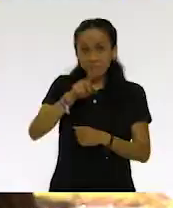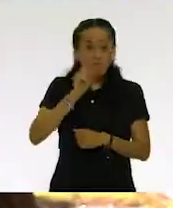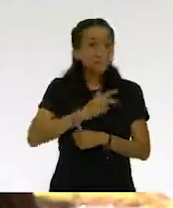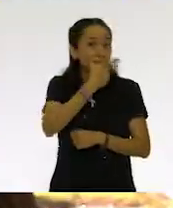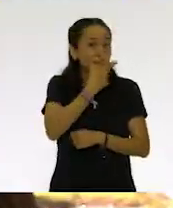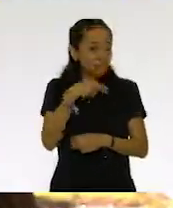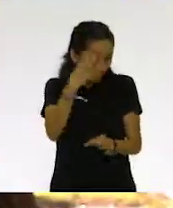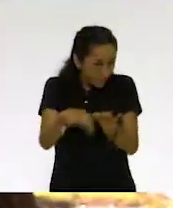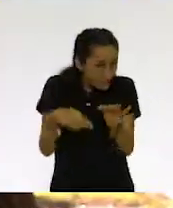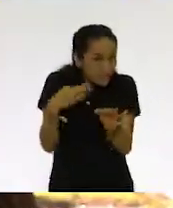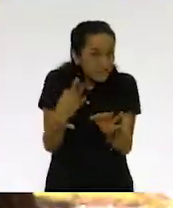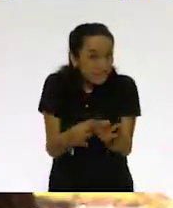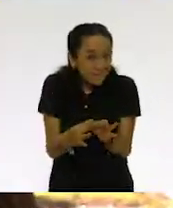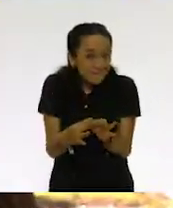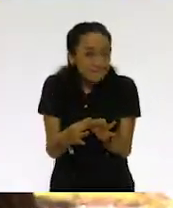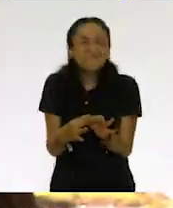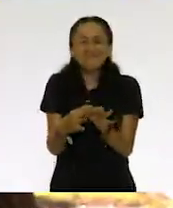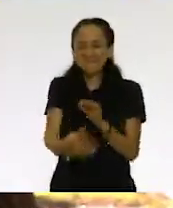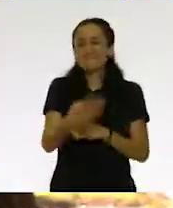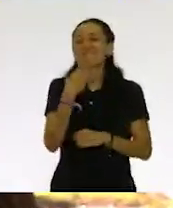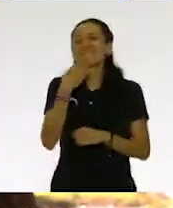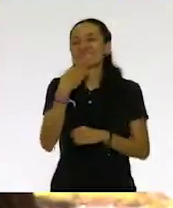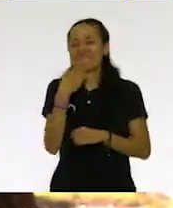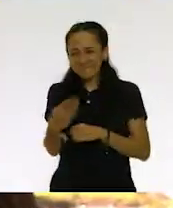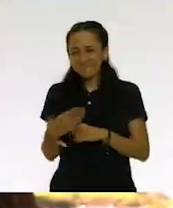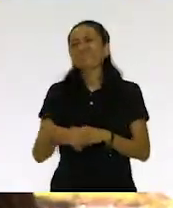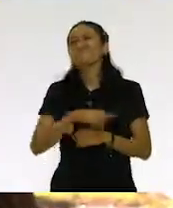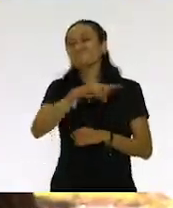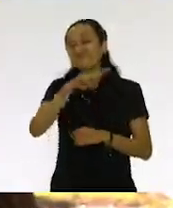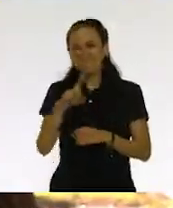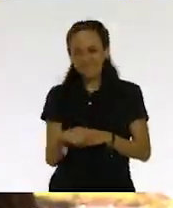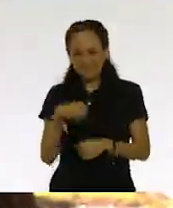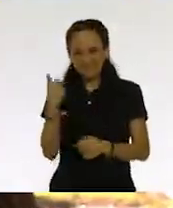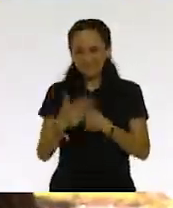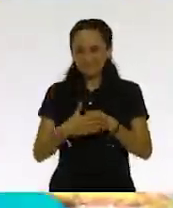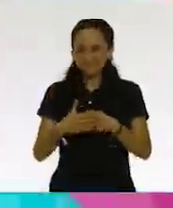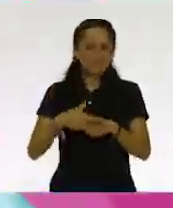¡Muy bien! ¡Nos vemos pronto!